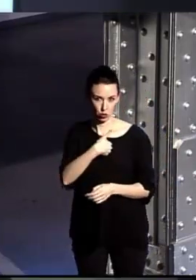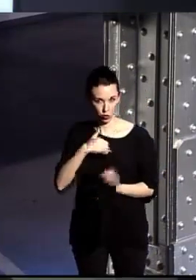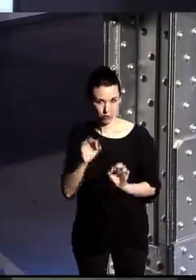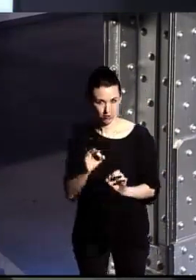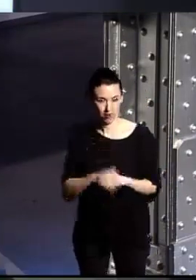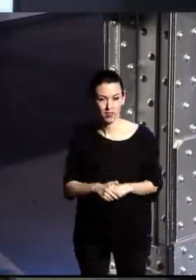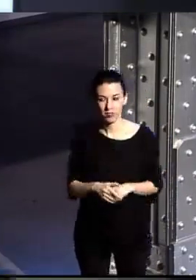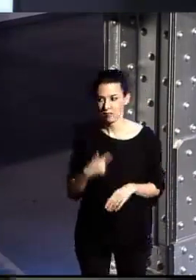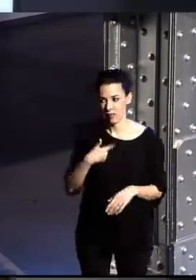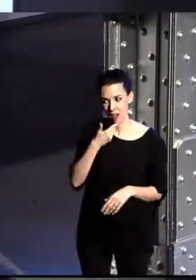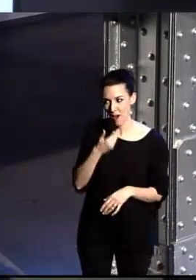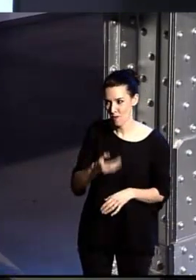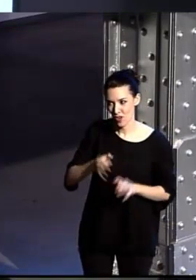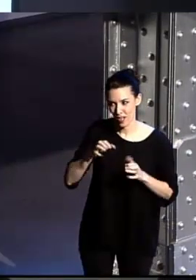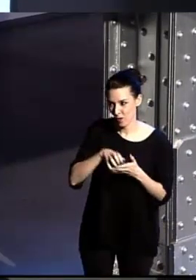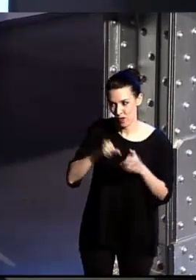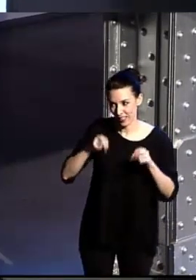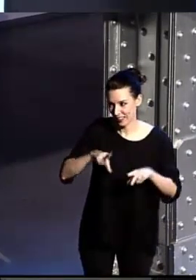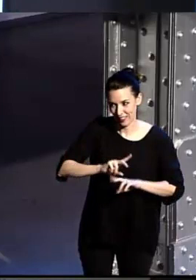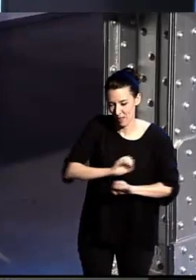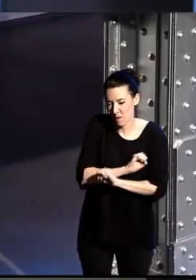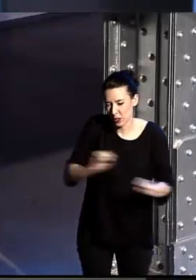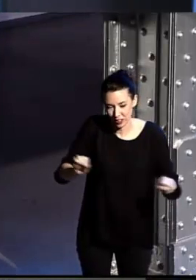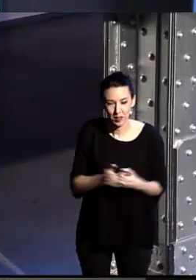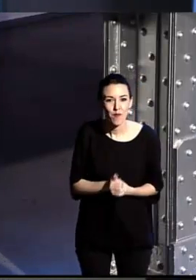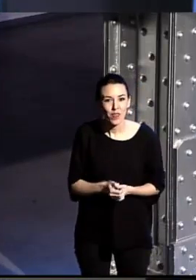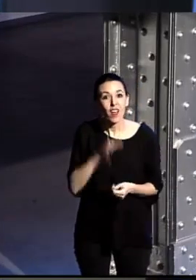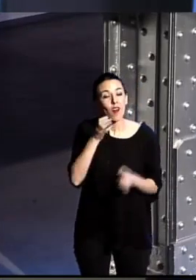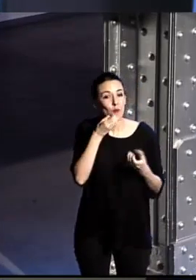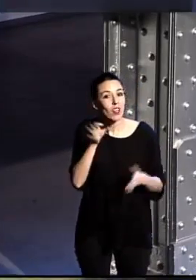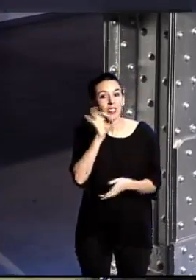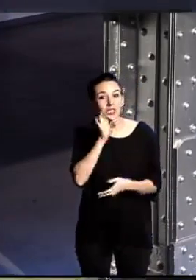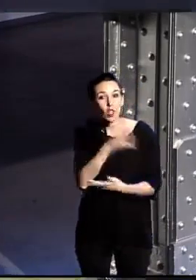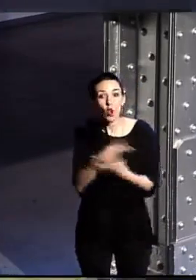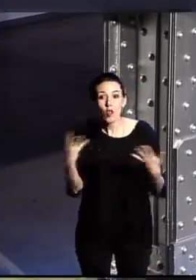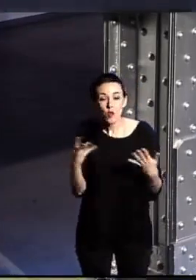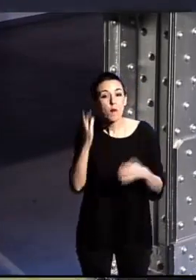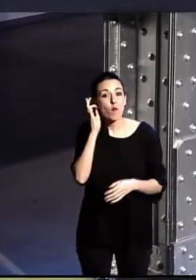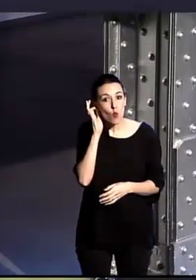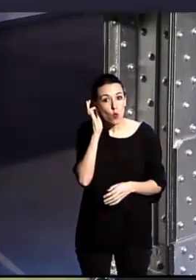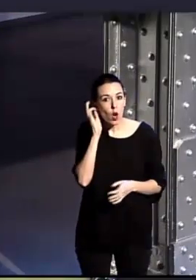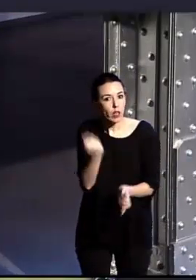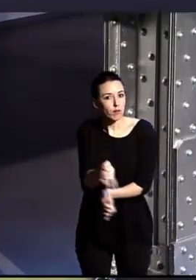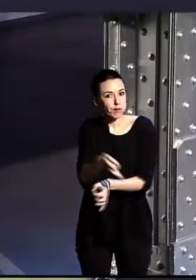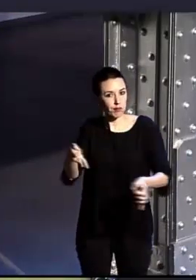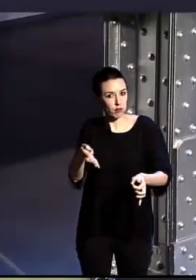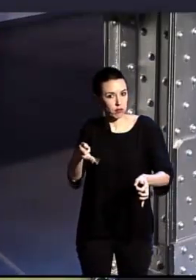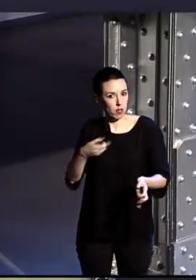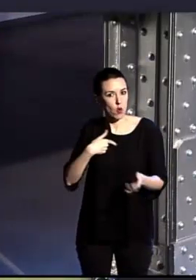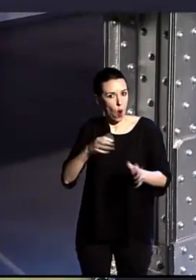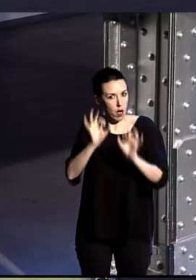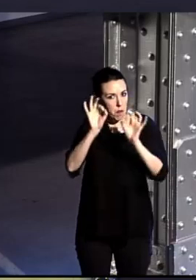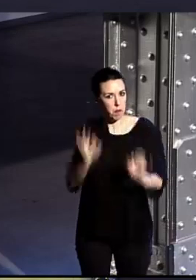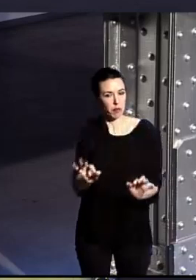Sí. No me vas a aburrir seguro. Entonces, bueno, en el siglo XIX la mujer idónea, la mujer virtuosa y